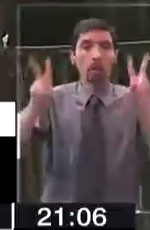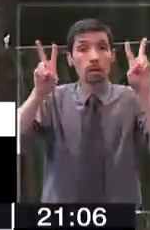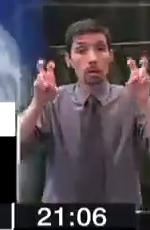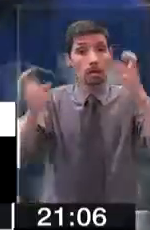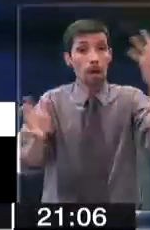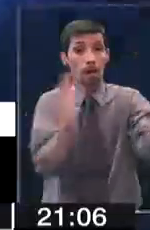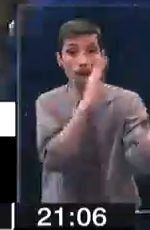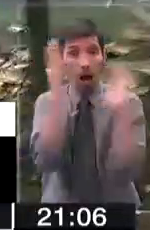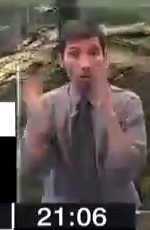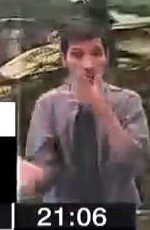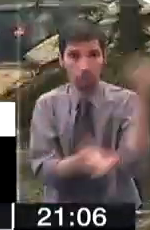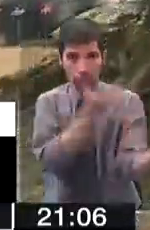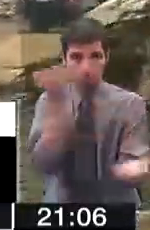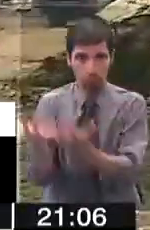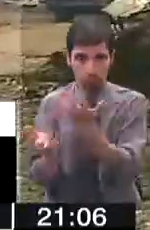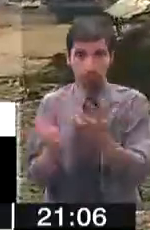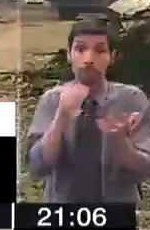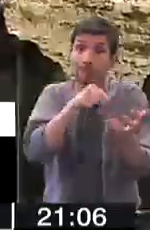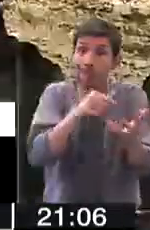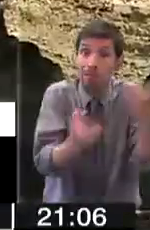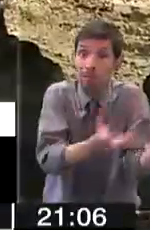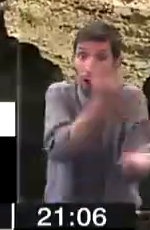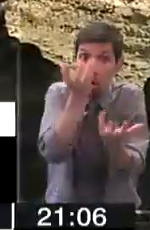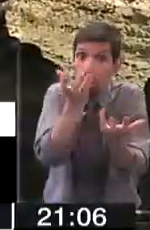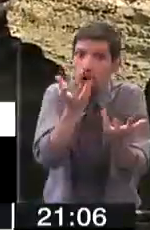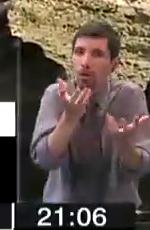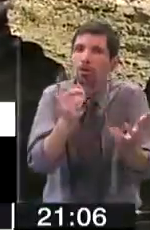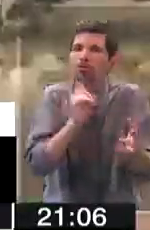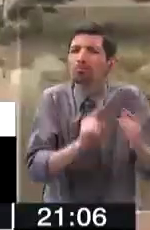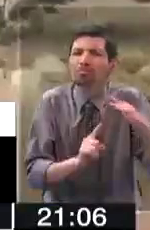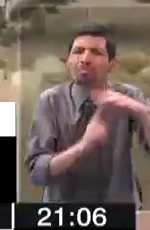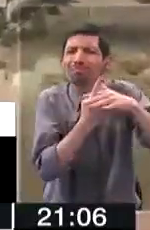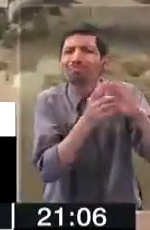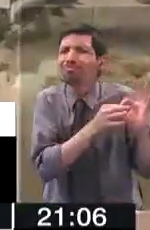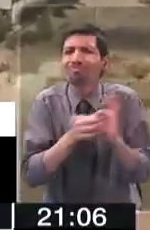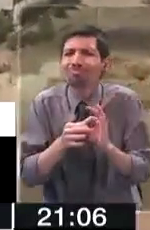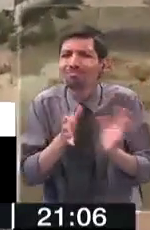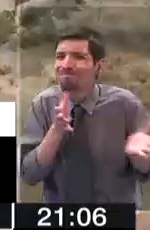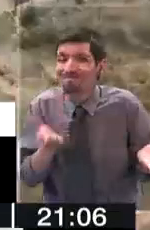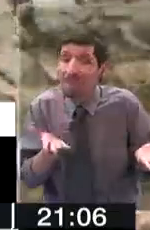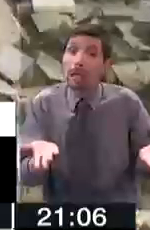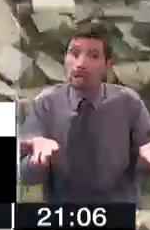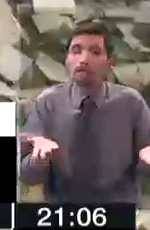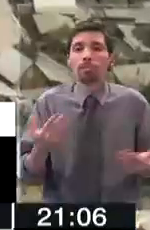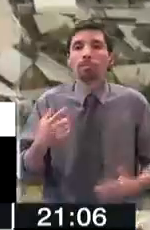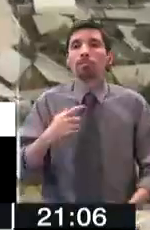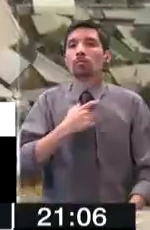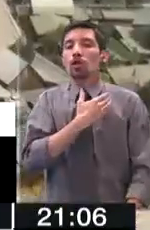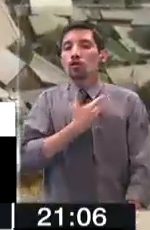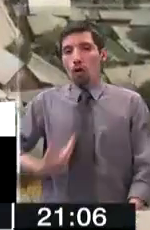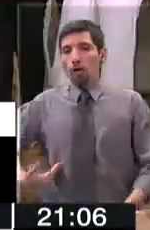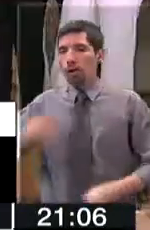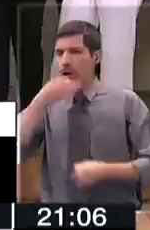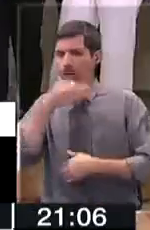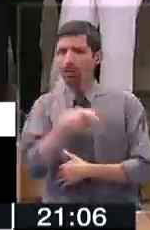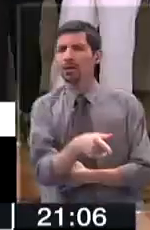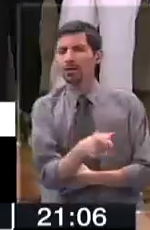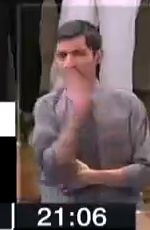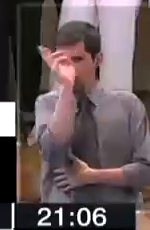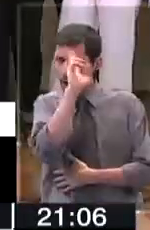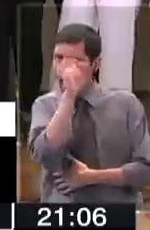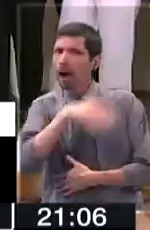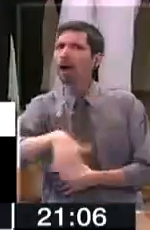forestales. Siniestros que en algunos casos su origen no está claro. El gobierno a estas alturas ya reconoce que hay elementos poco habituales en